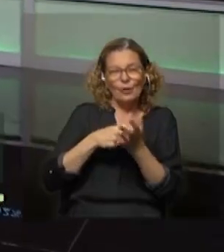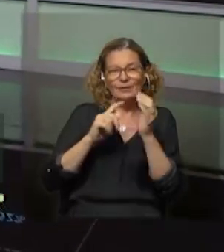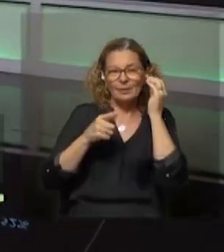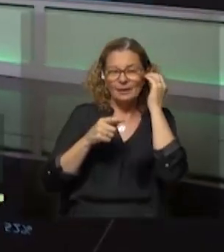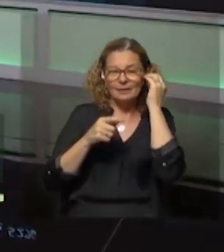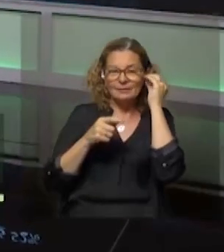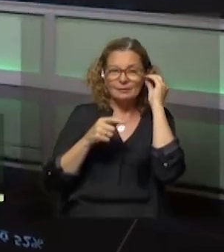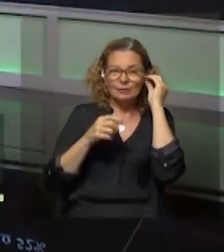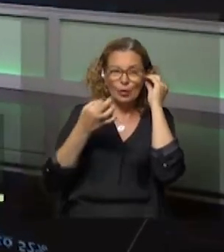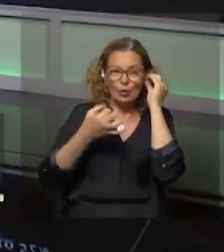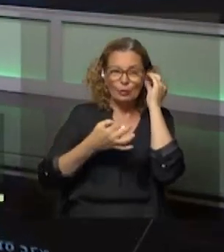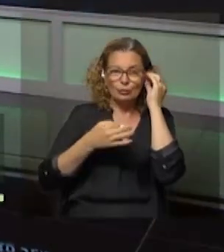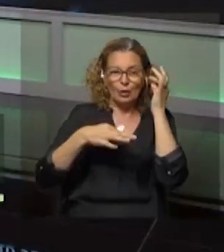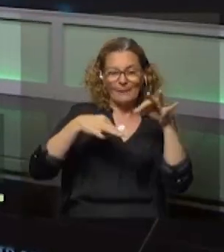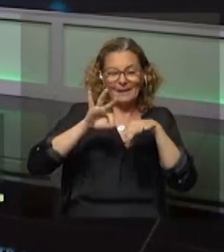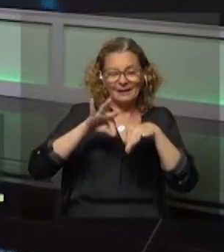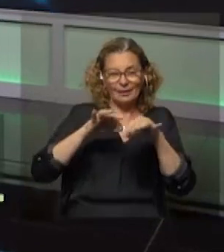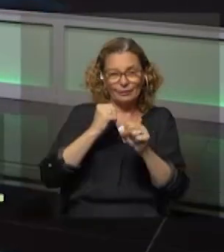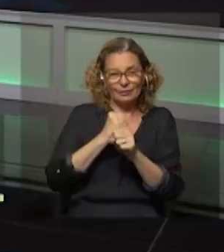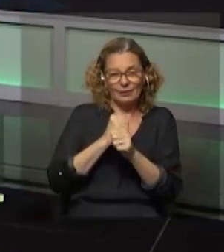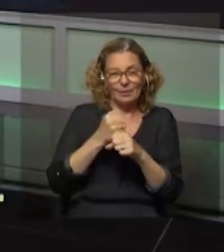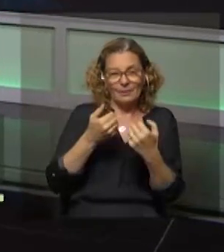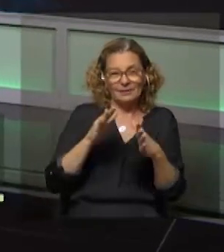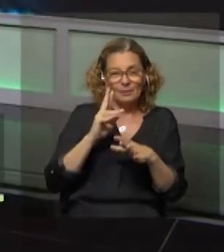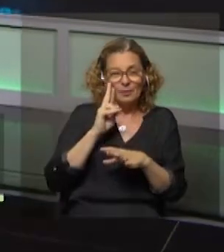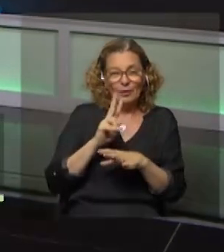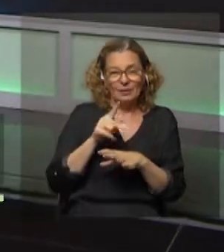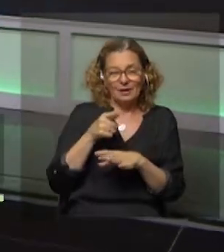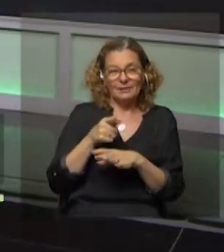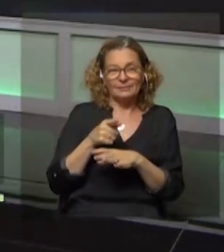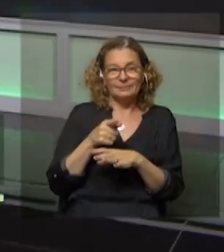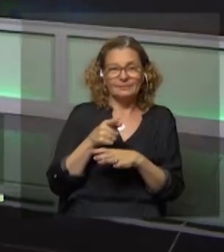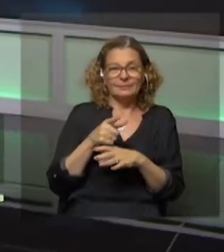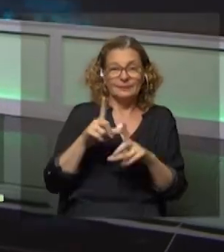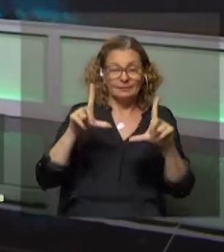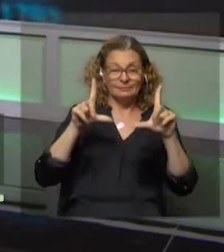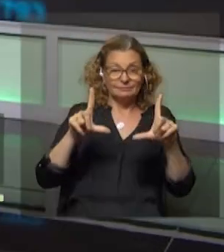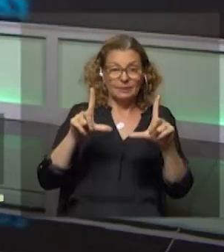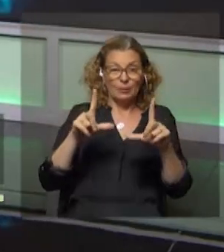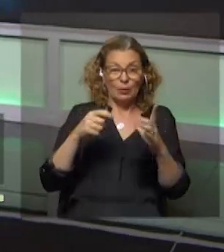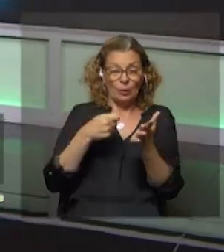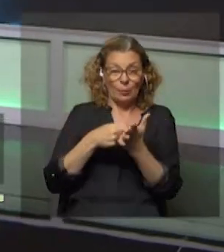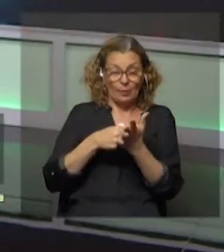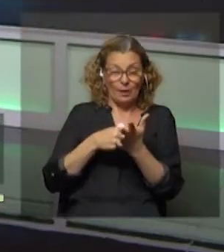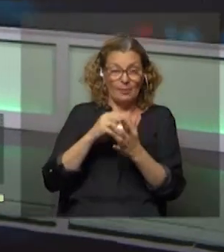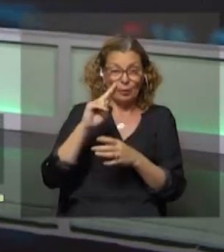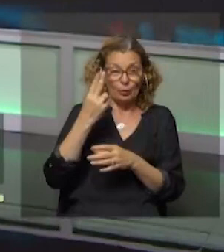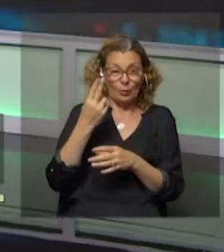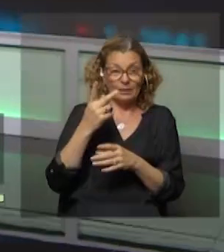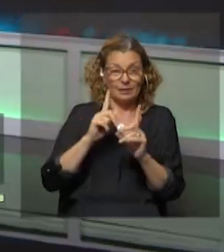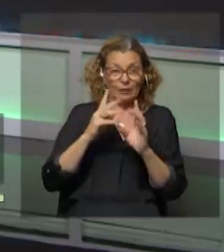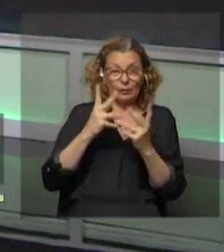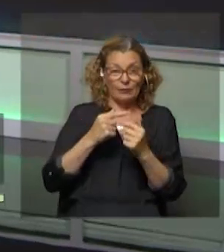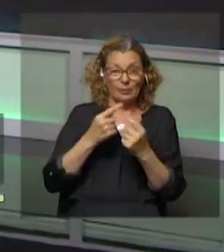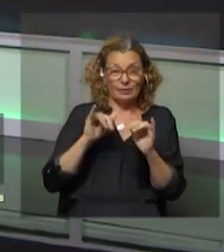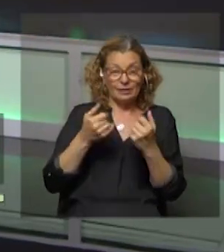justamente el mercado laboral entonces para empezar vamos a observar acá esta es el tipo de cambio en Uruguay de alguna manera no sé si